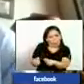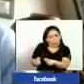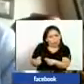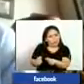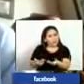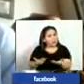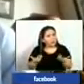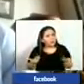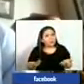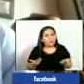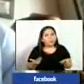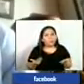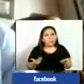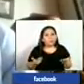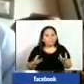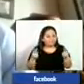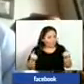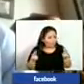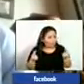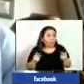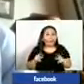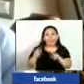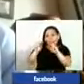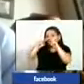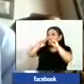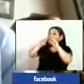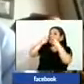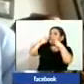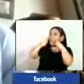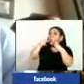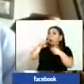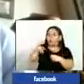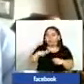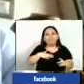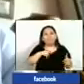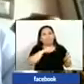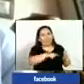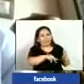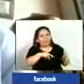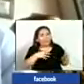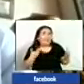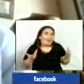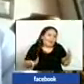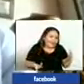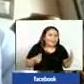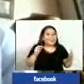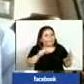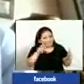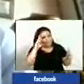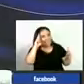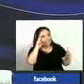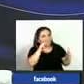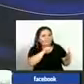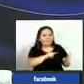de pruebas, pues tenía en cierta forma razón.